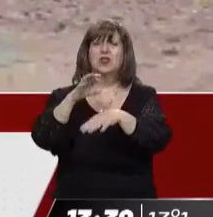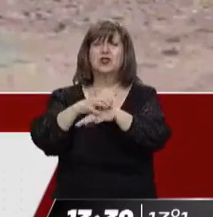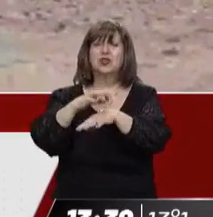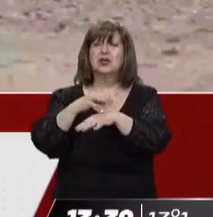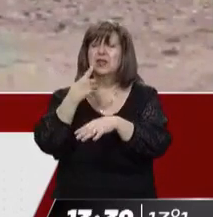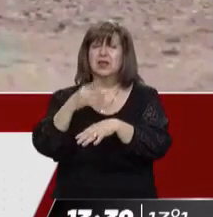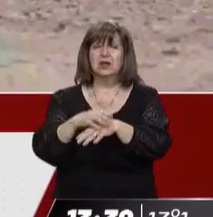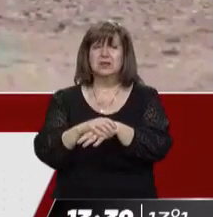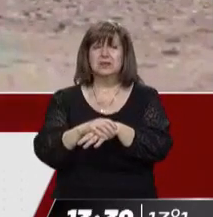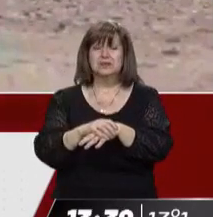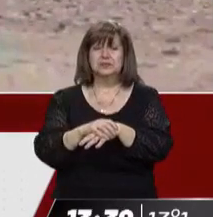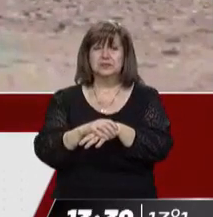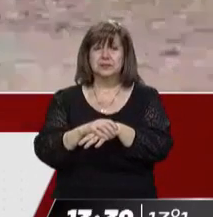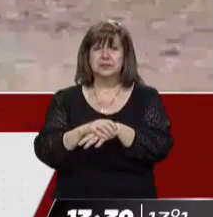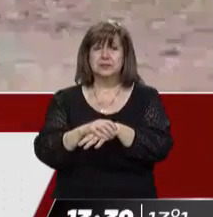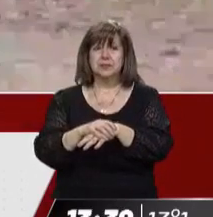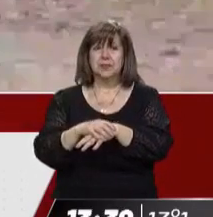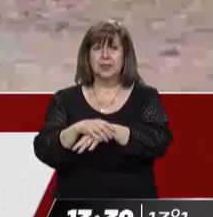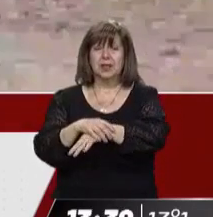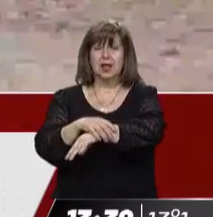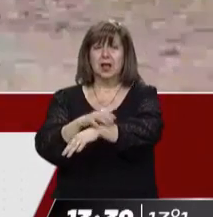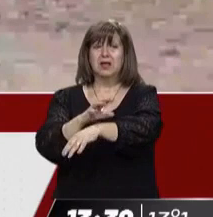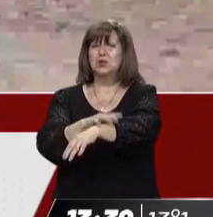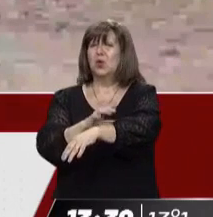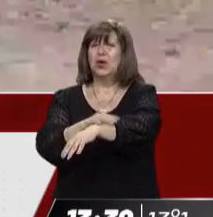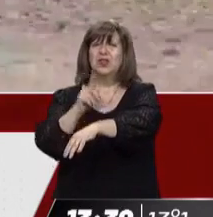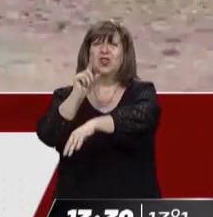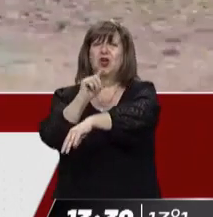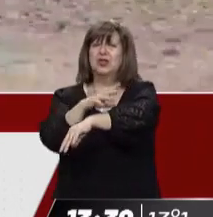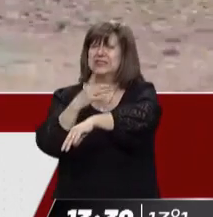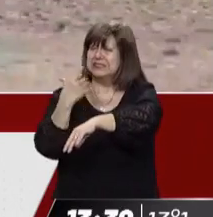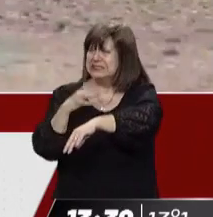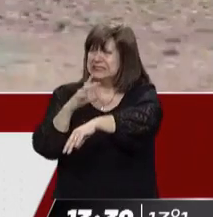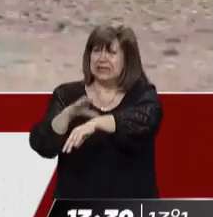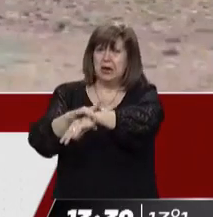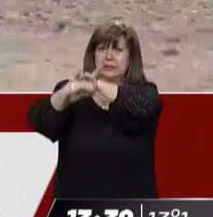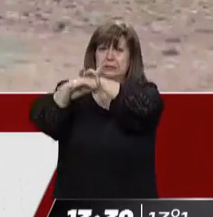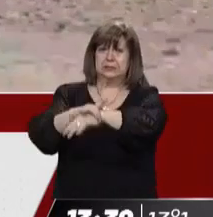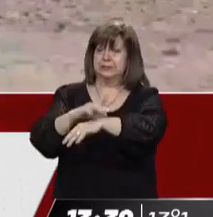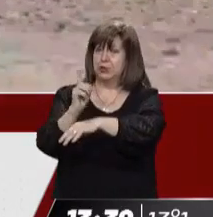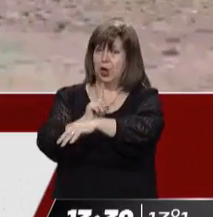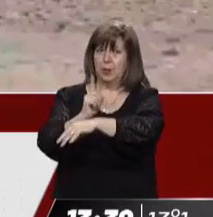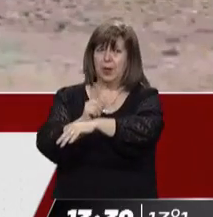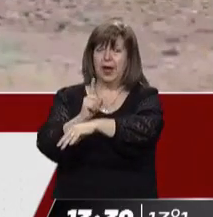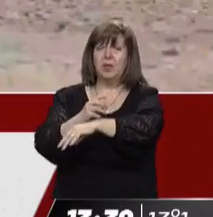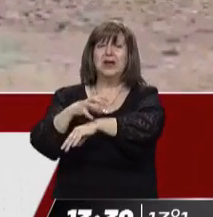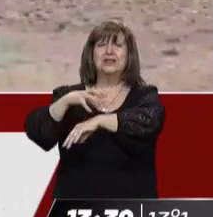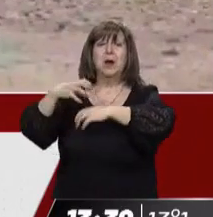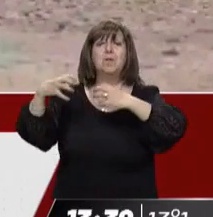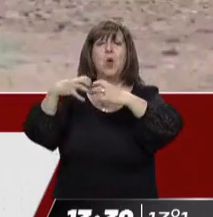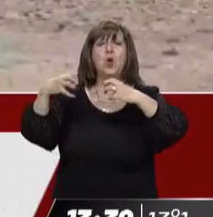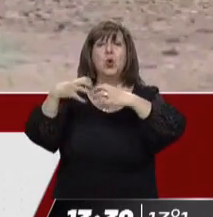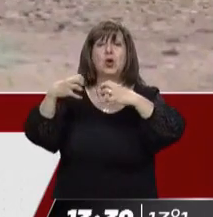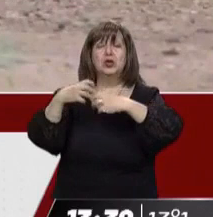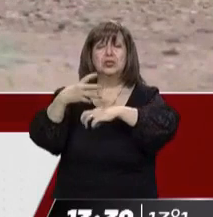los médicos Mira me mordió los dos brazos pero este no no puedo mover mucho porque me rompió los músculos me dijo